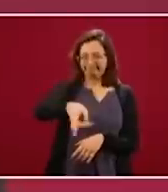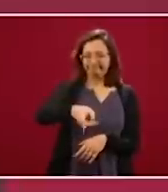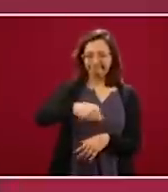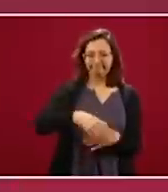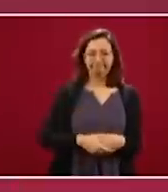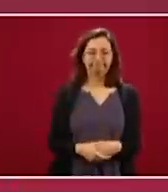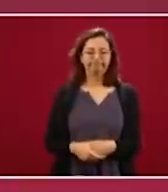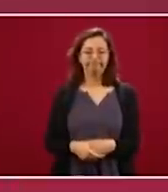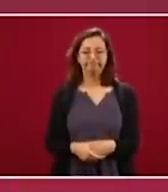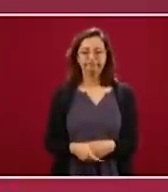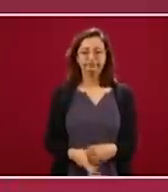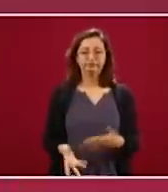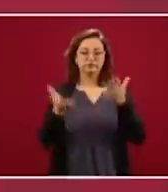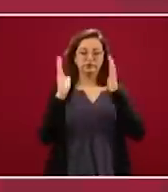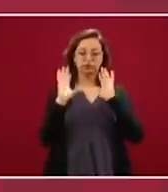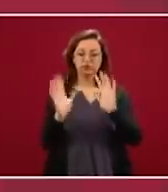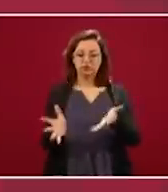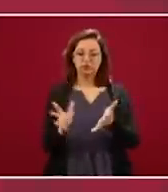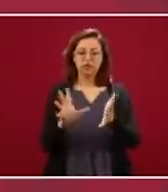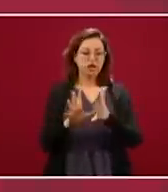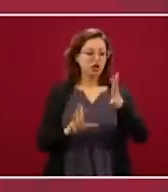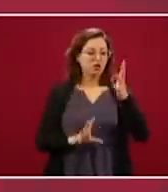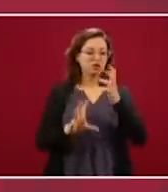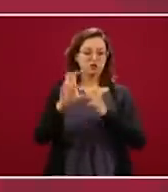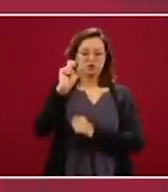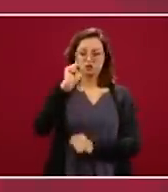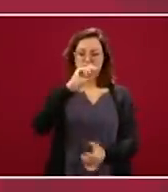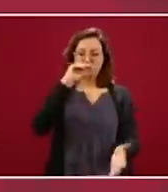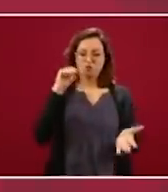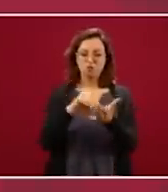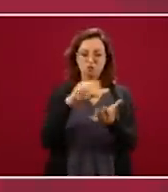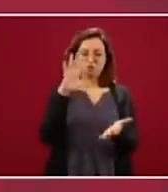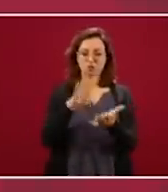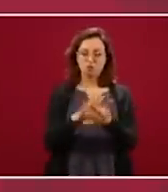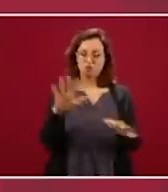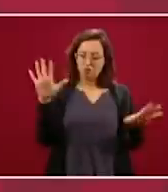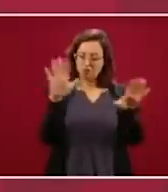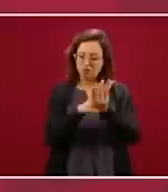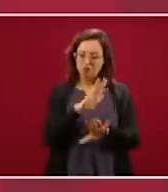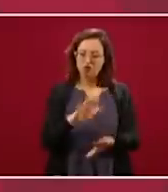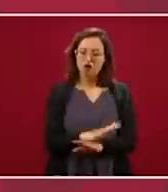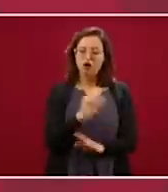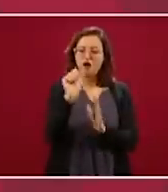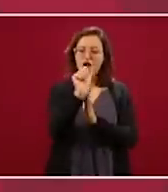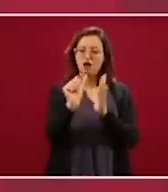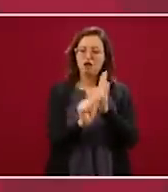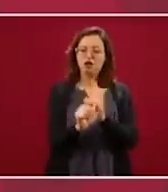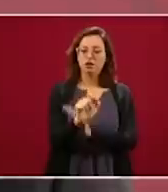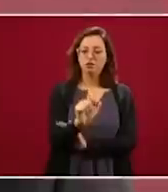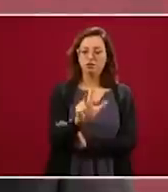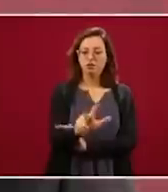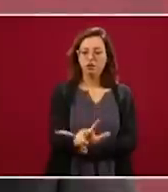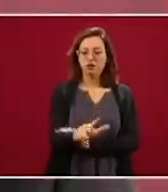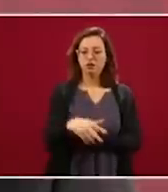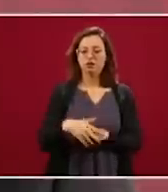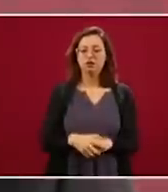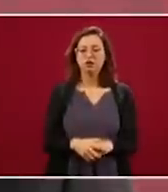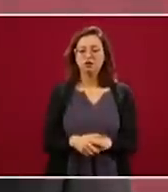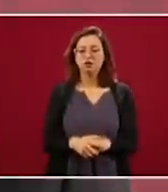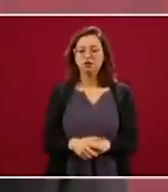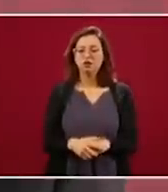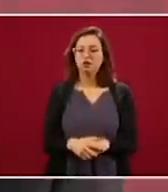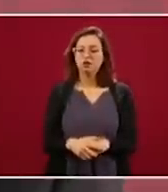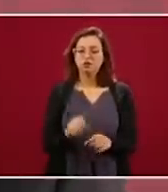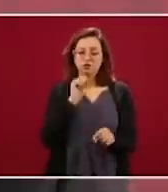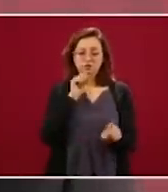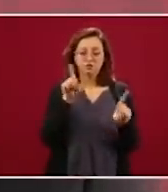Ya se llevó a cabo una reforma a la Constitución, al artículo 28. Así como están prohibidos